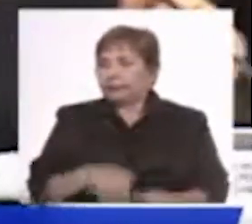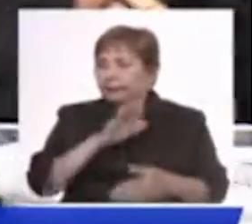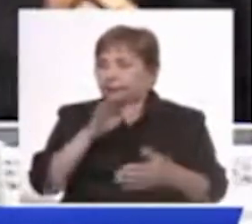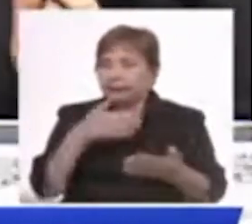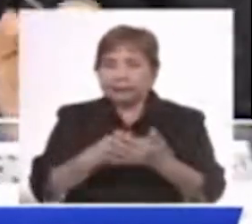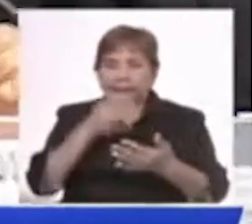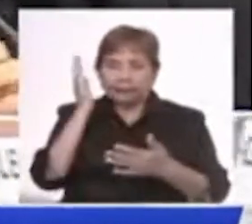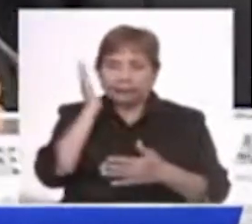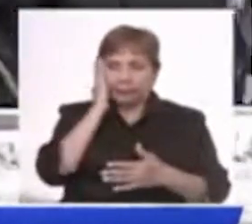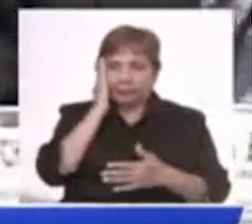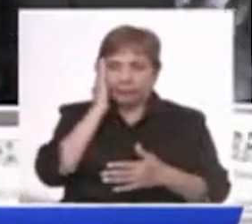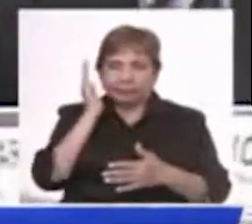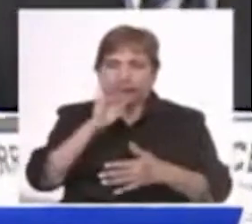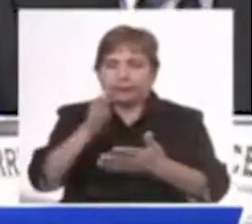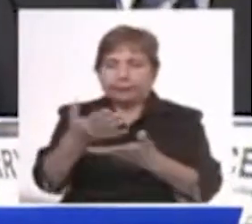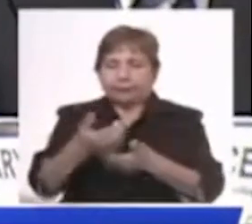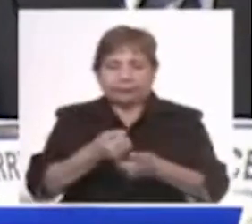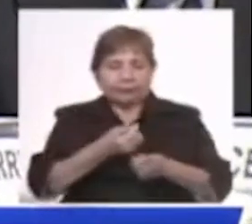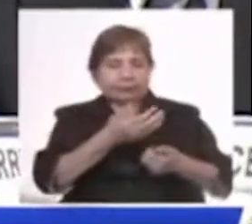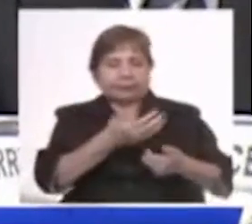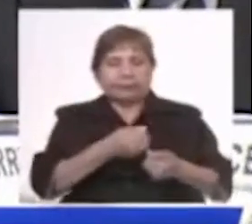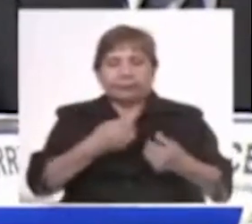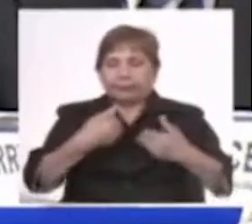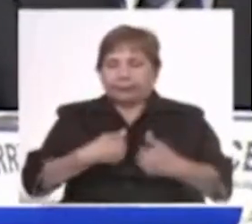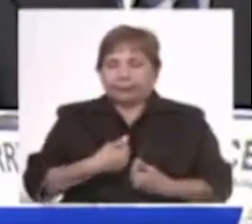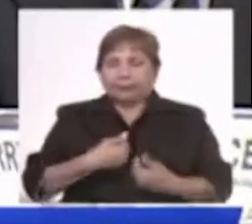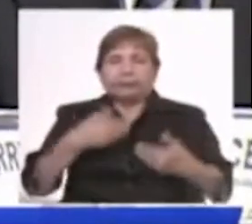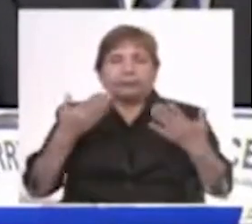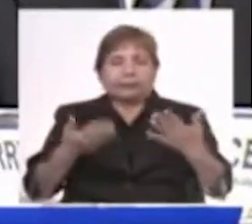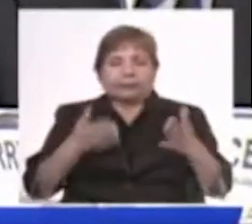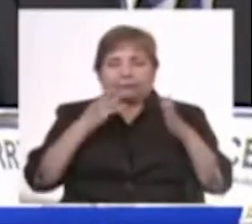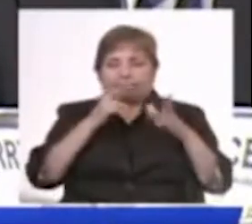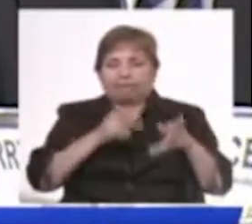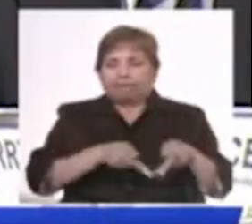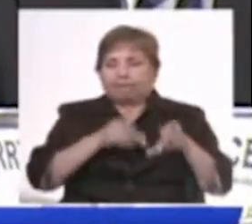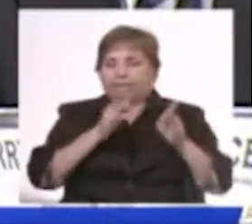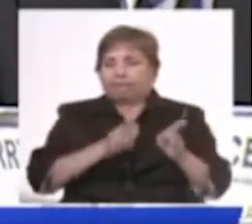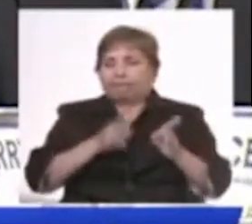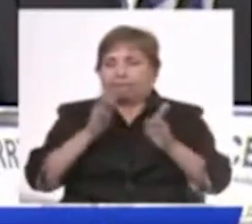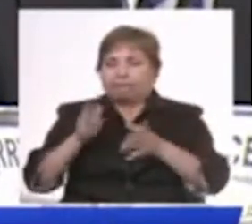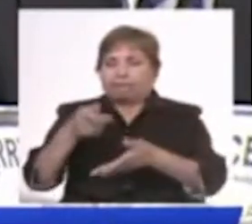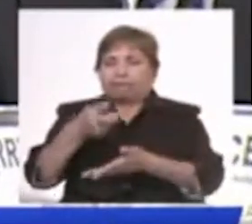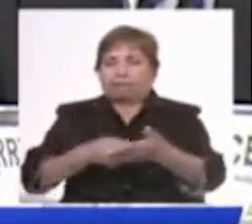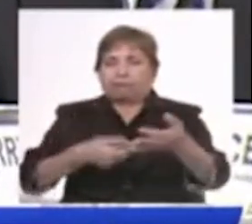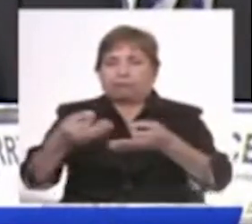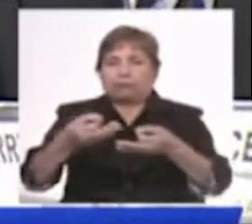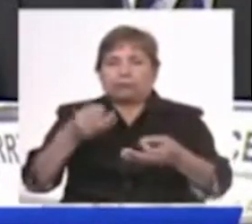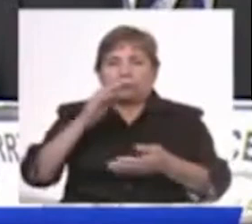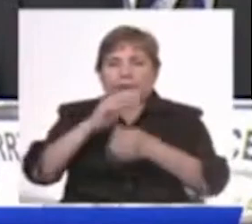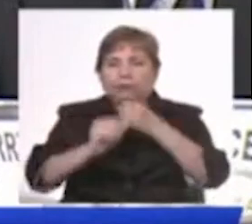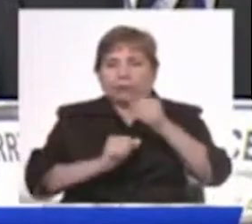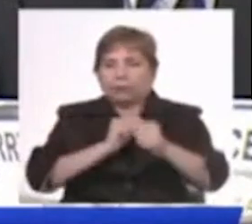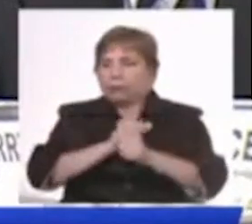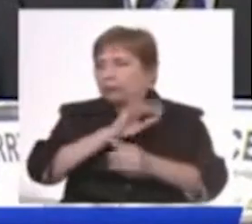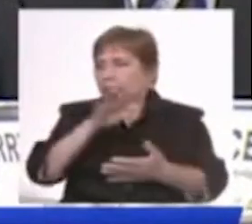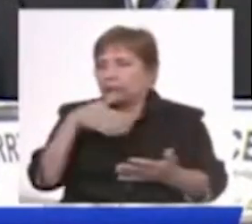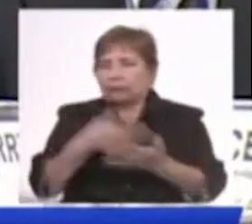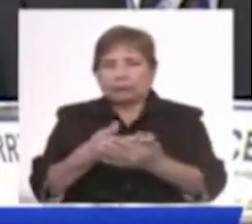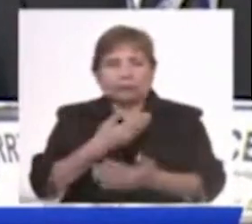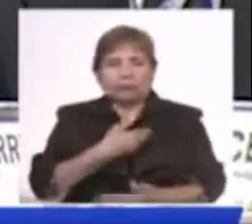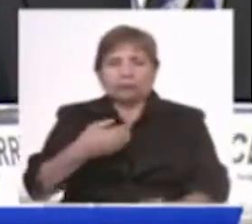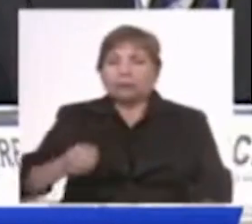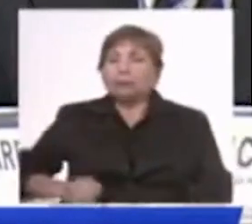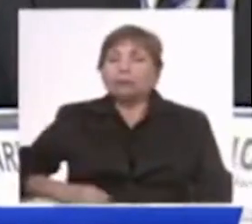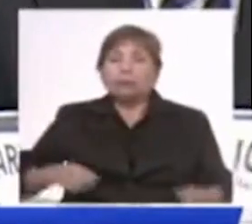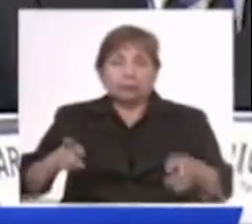todos sabemos, todas las adquisiciones tienen que estar debidamente programadas en el presupuesto anual de todas las entidades del sector